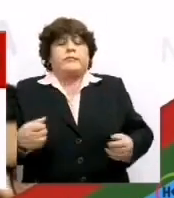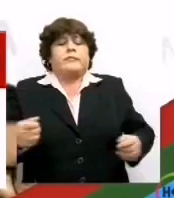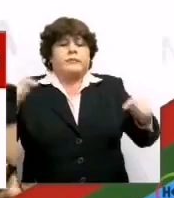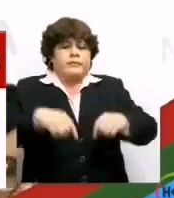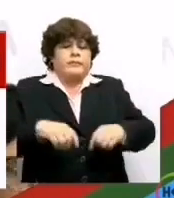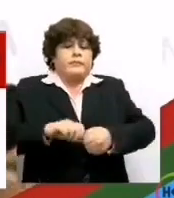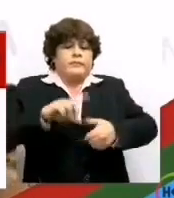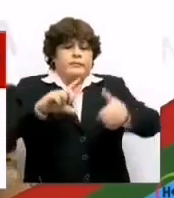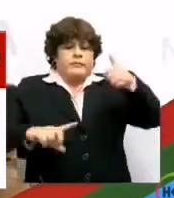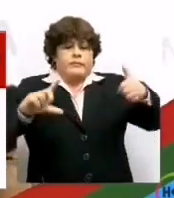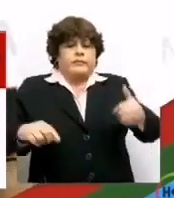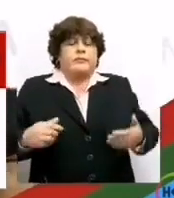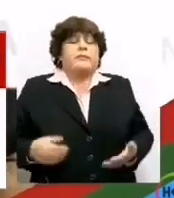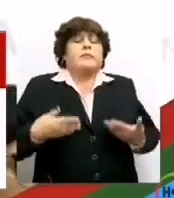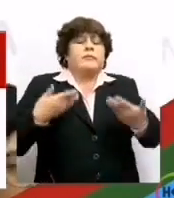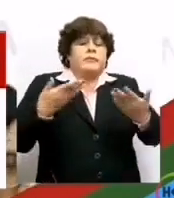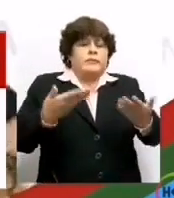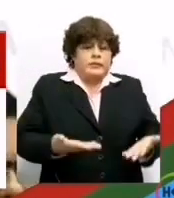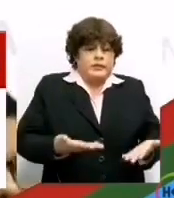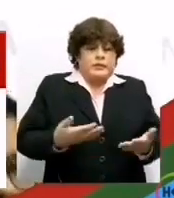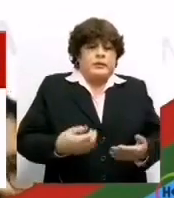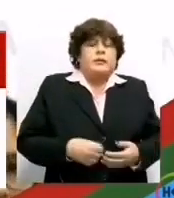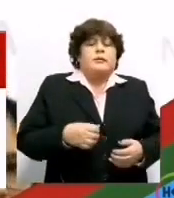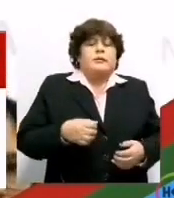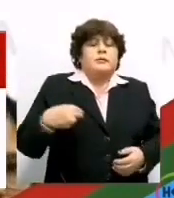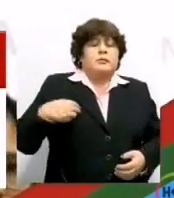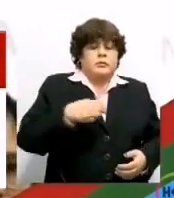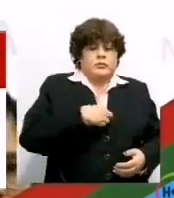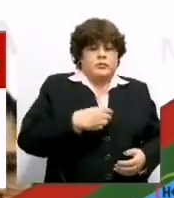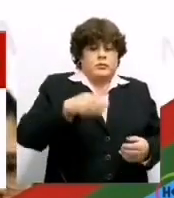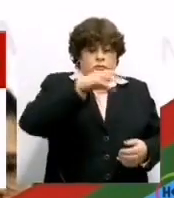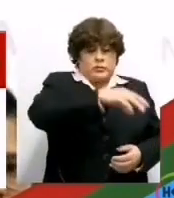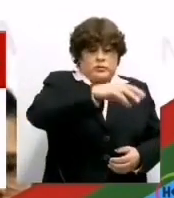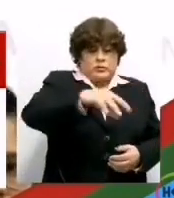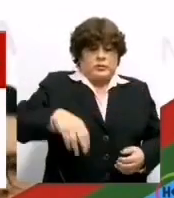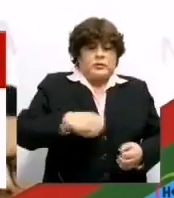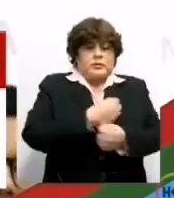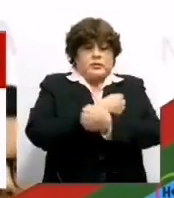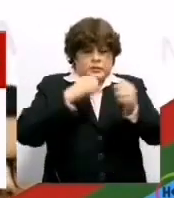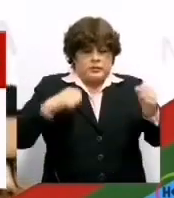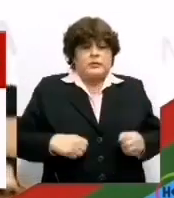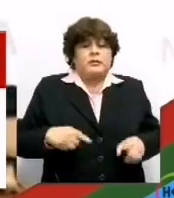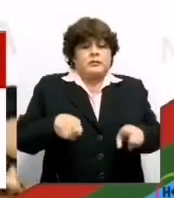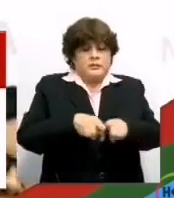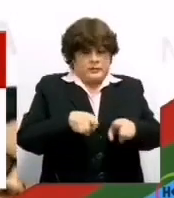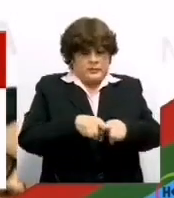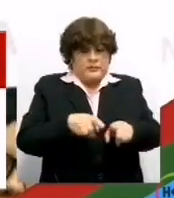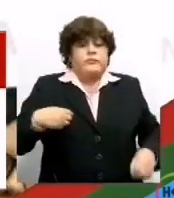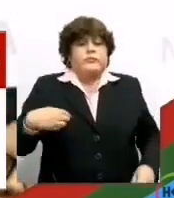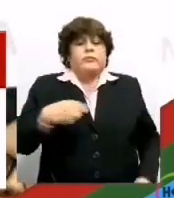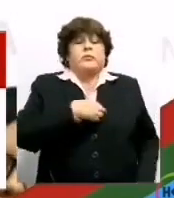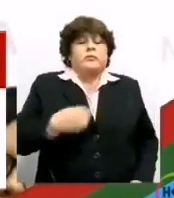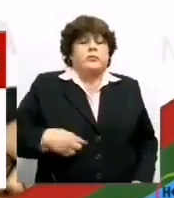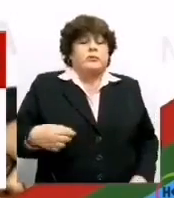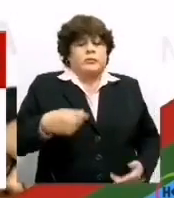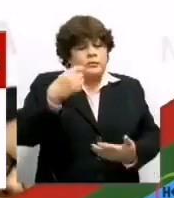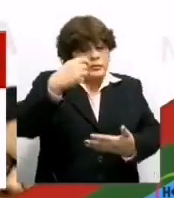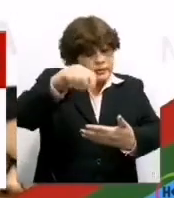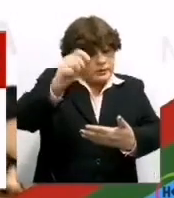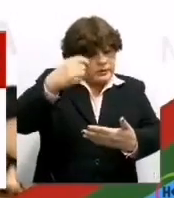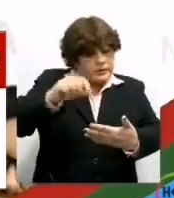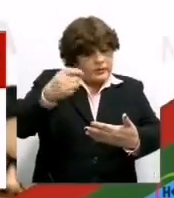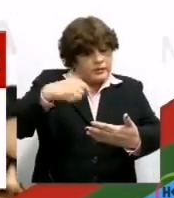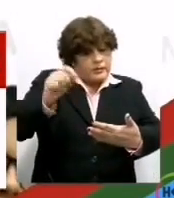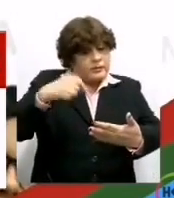para que pueda atenderse el en nuestros puestos de salud además de ello nosotros evaluaremos